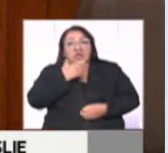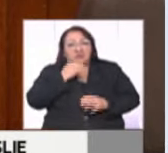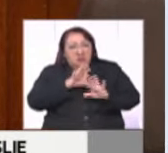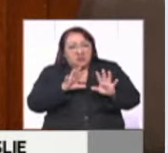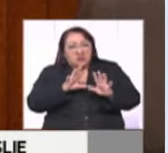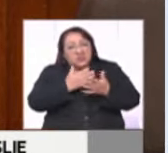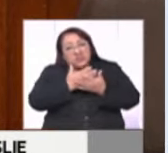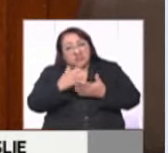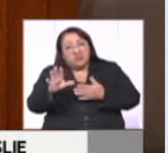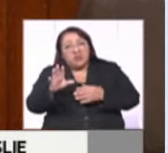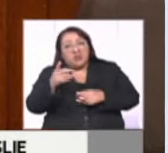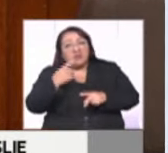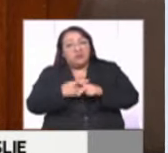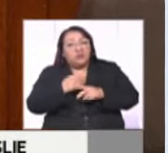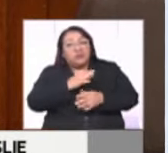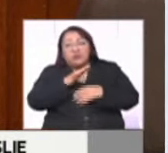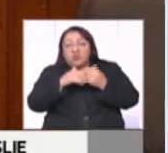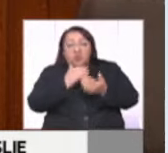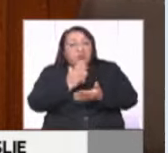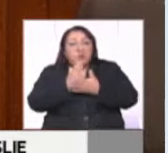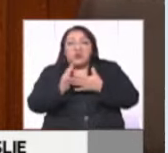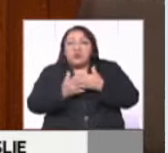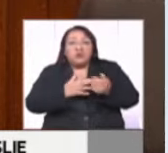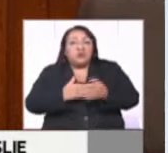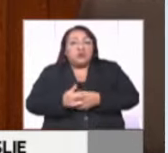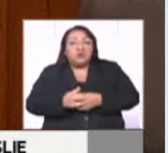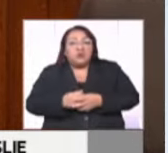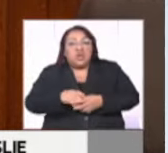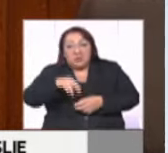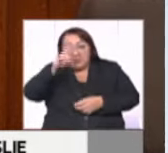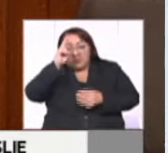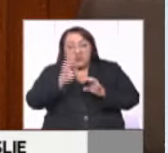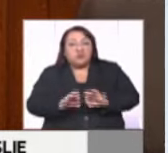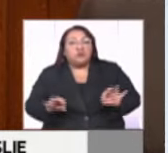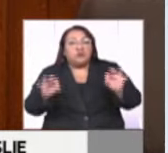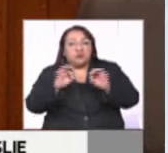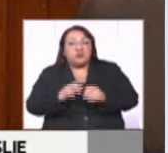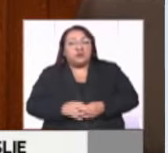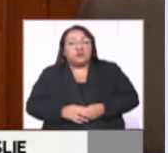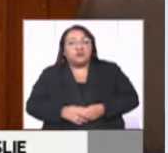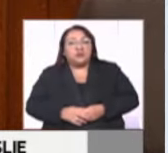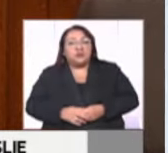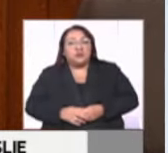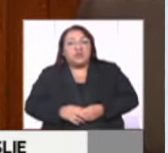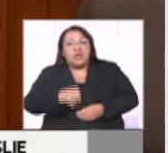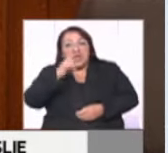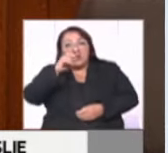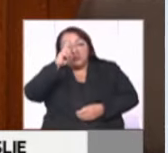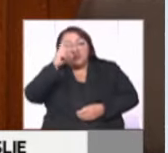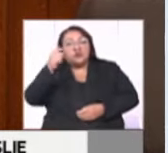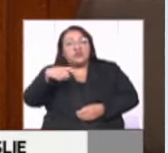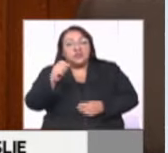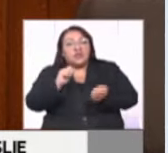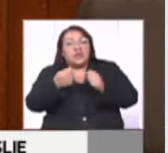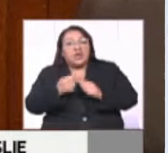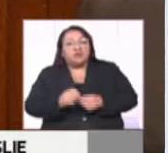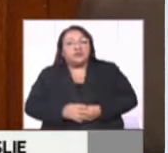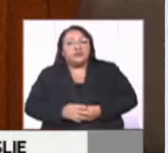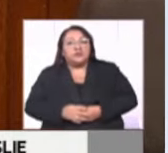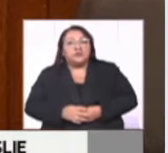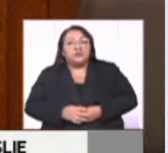se vaya por encima de todo el país y la región del Cusco que necesita cambios